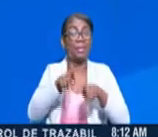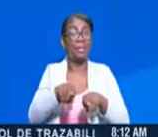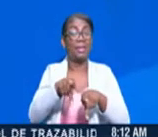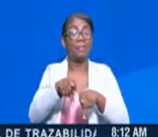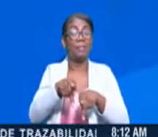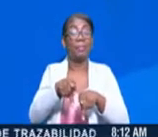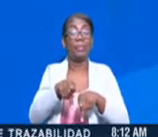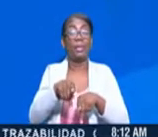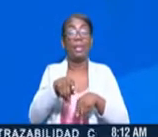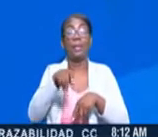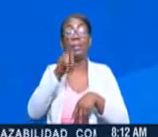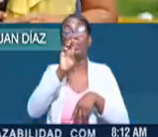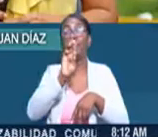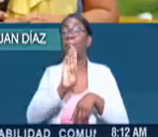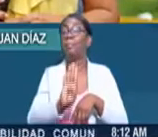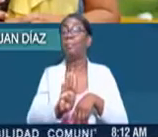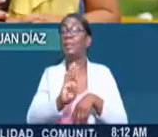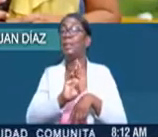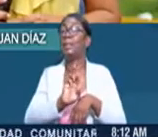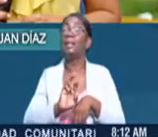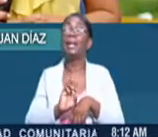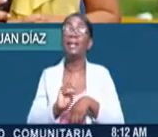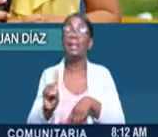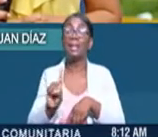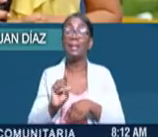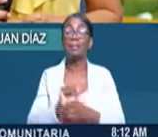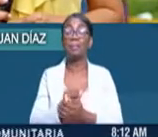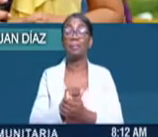a Briseida Delgado. Briseida, buenos días.